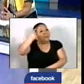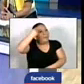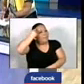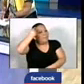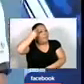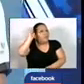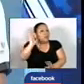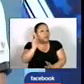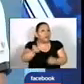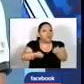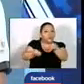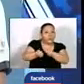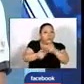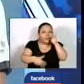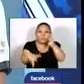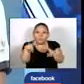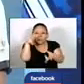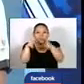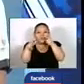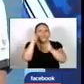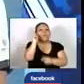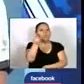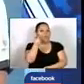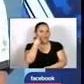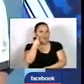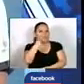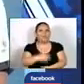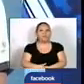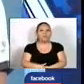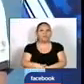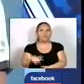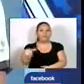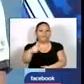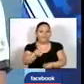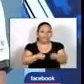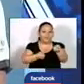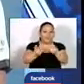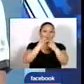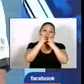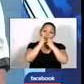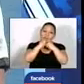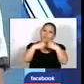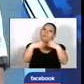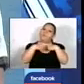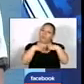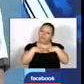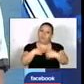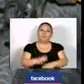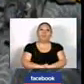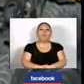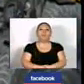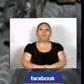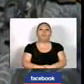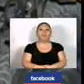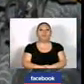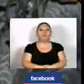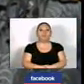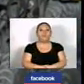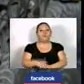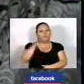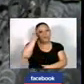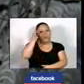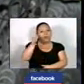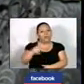de manejar a la defensiva, de tener mucho valor por la vida y sobre todo cuidarse a la hora de manejar. Creo que